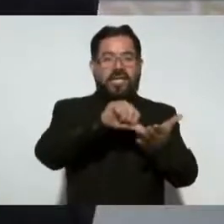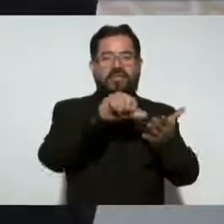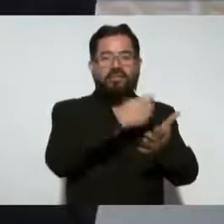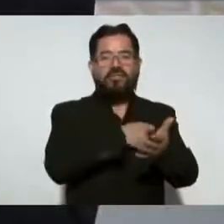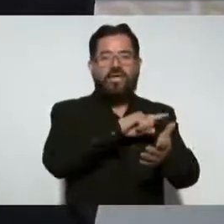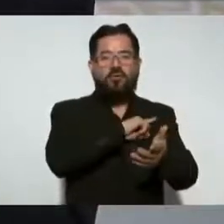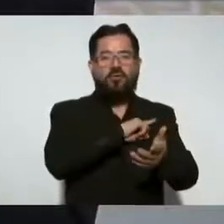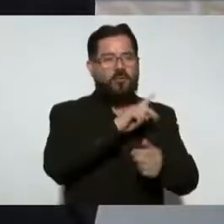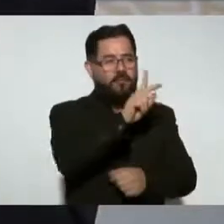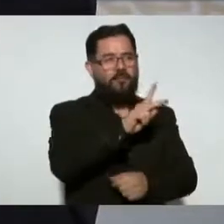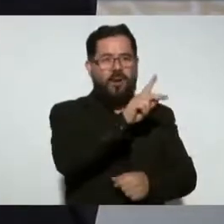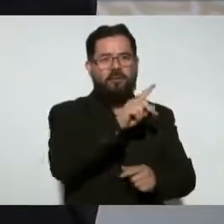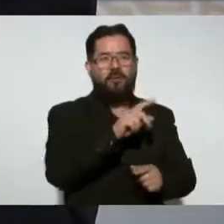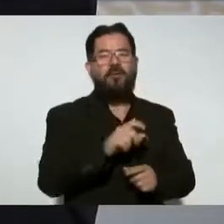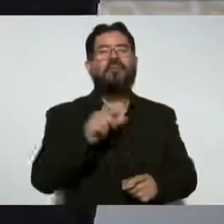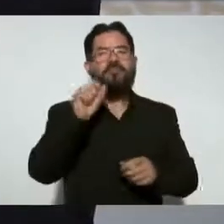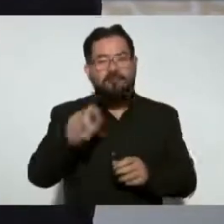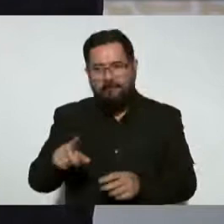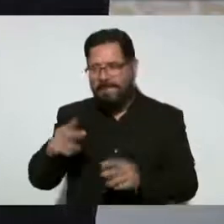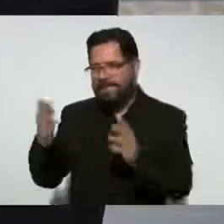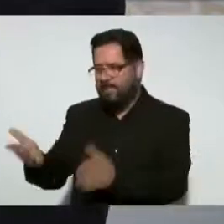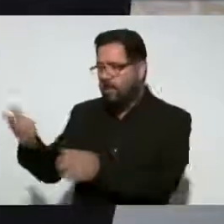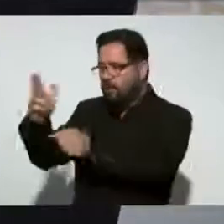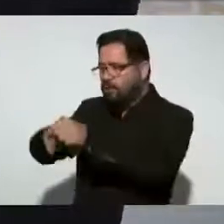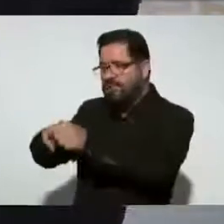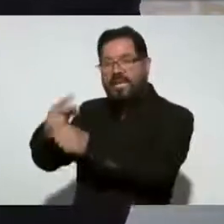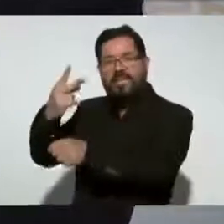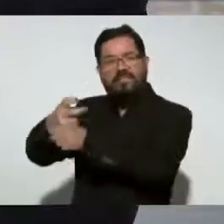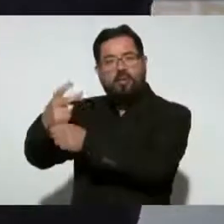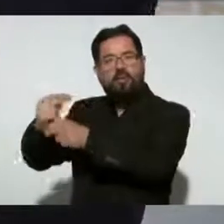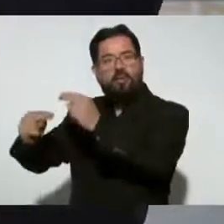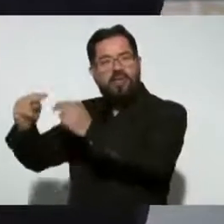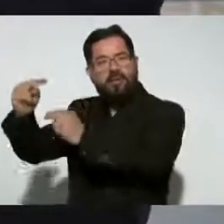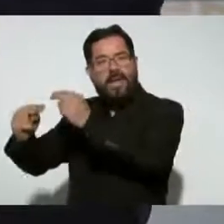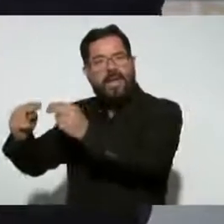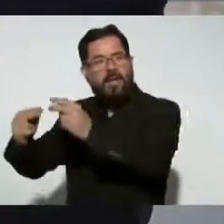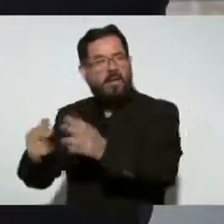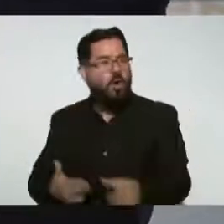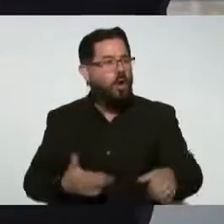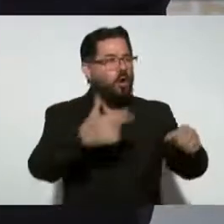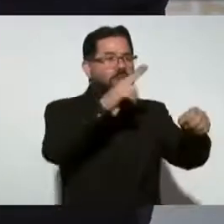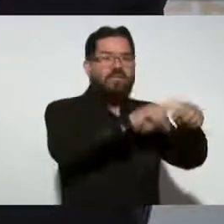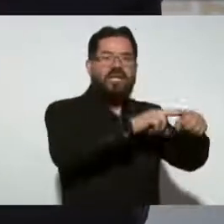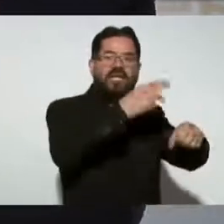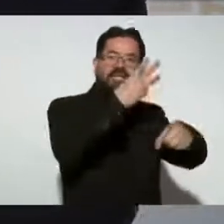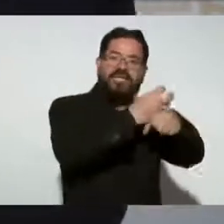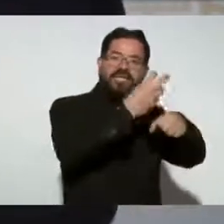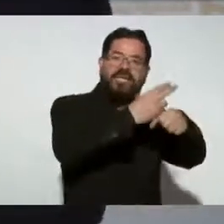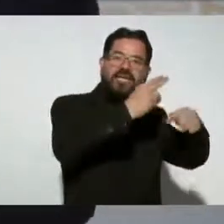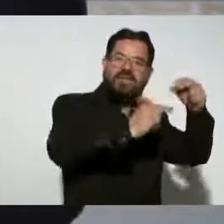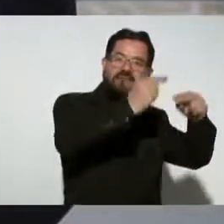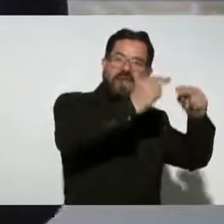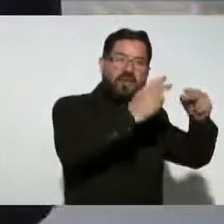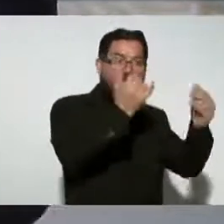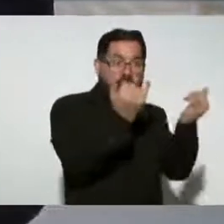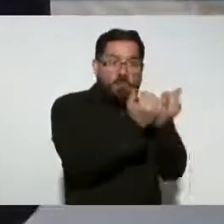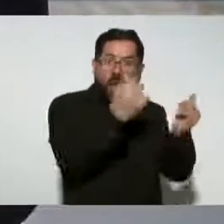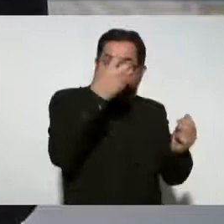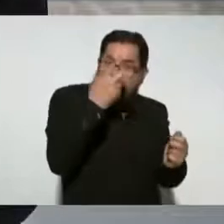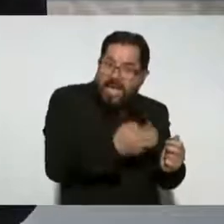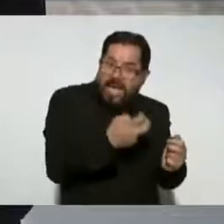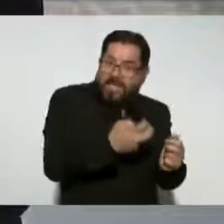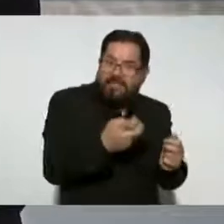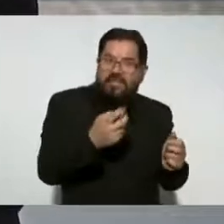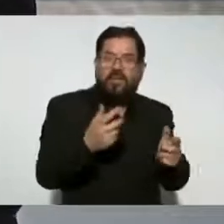hospitales de segundo nivel, hospitales de tercer nivel como este, de especialidades,